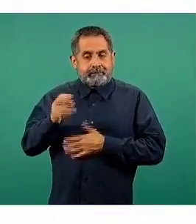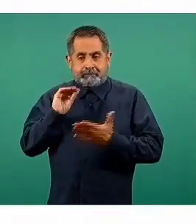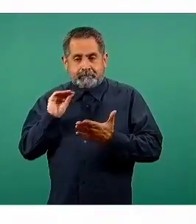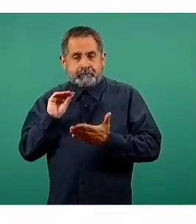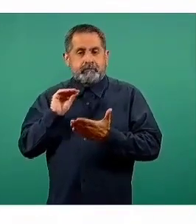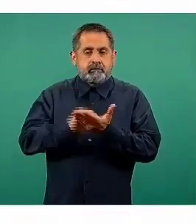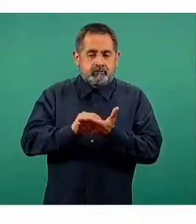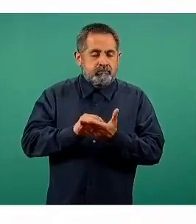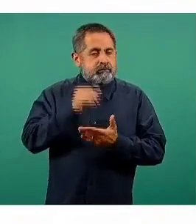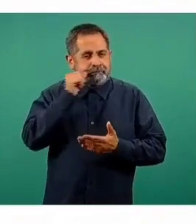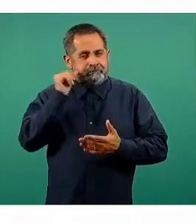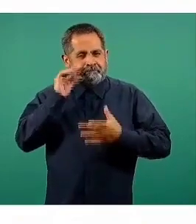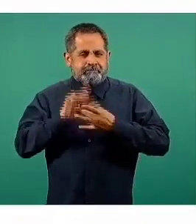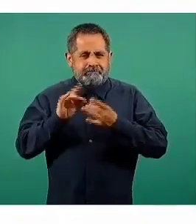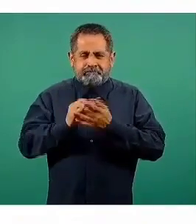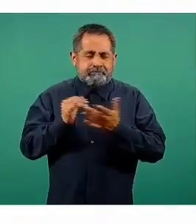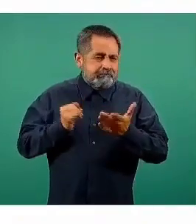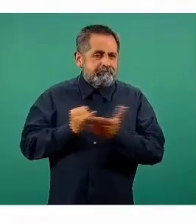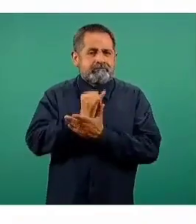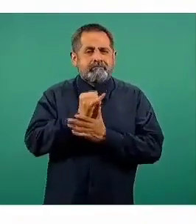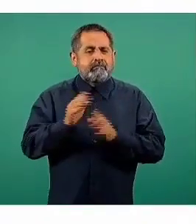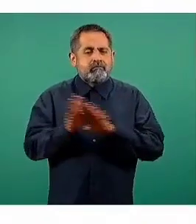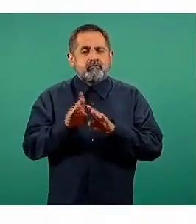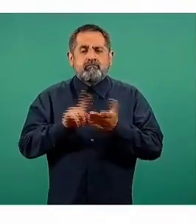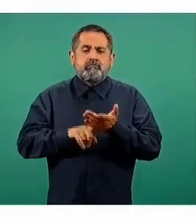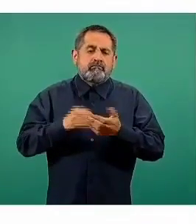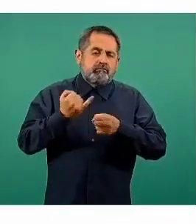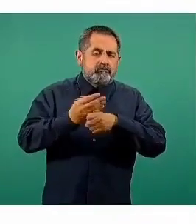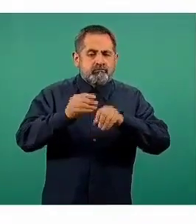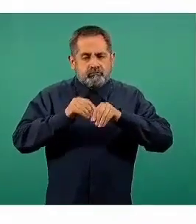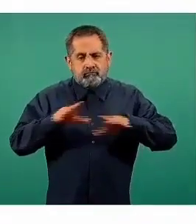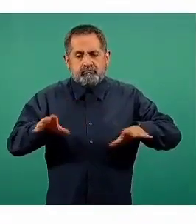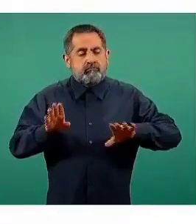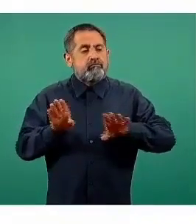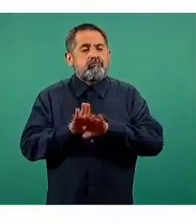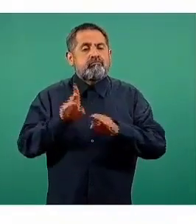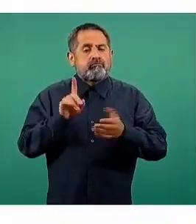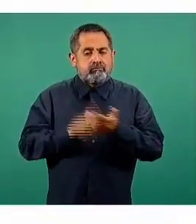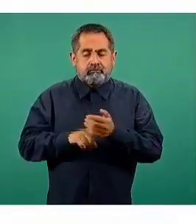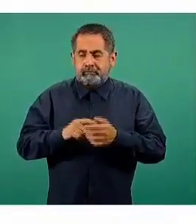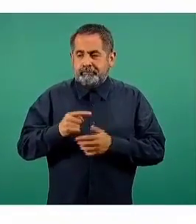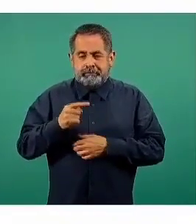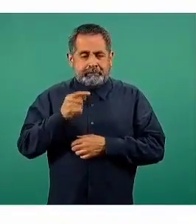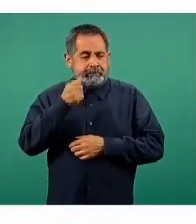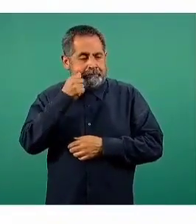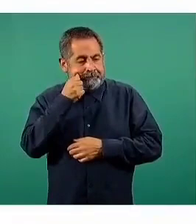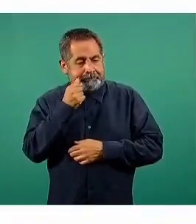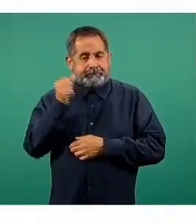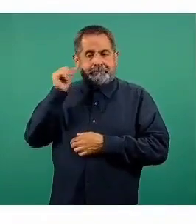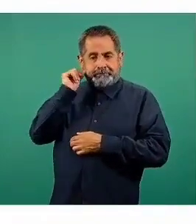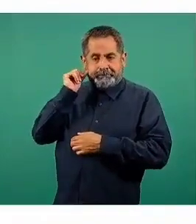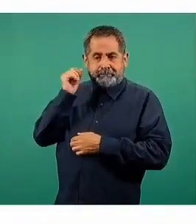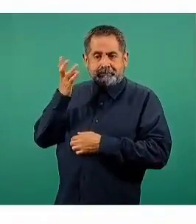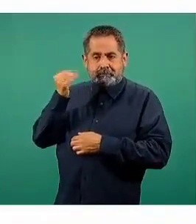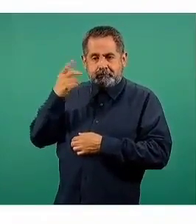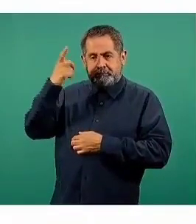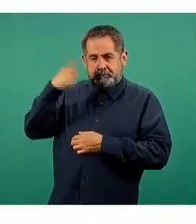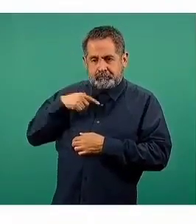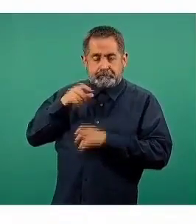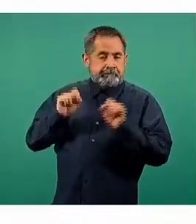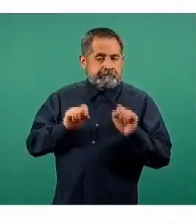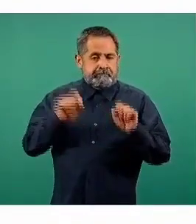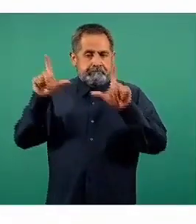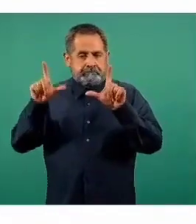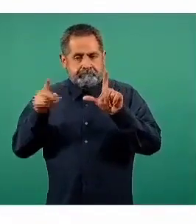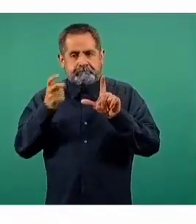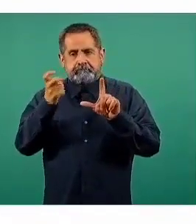aquí lo explicamos, que presentaremos la información con el corte de las 9 de la noche, para que ustedes tengan la